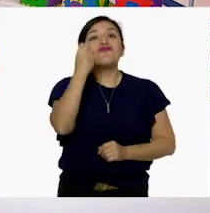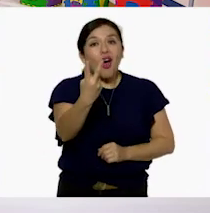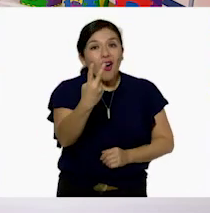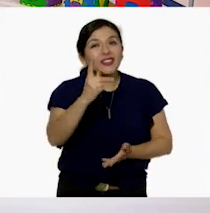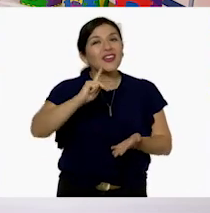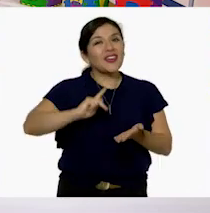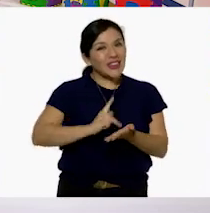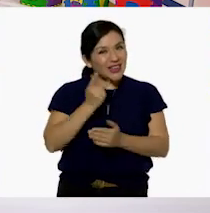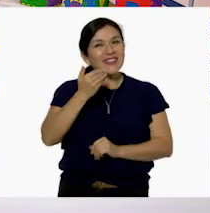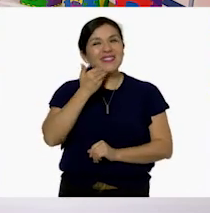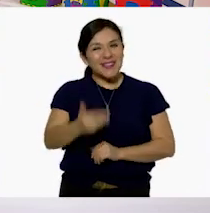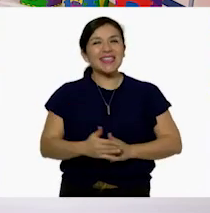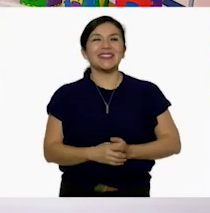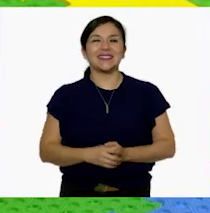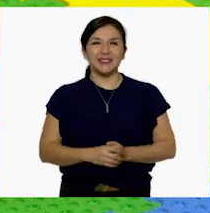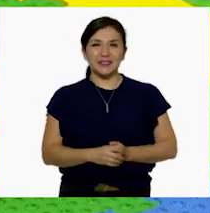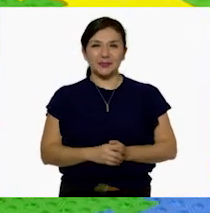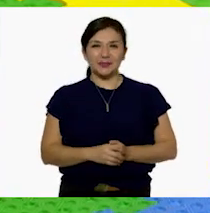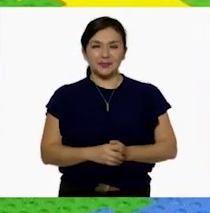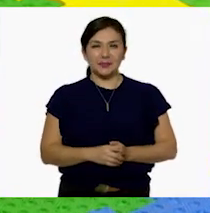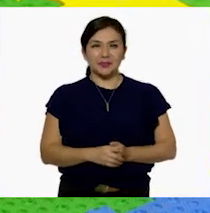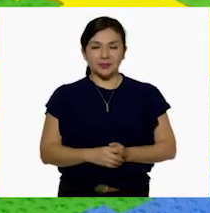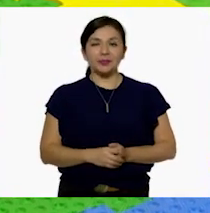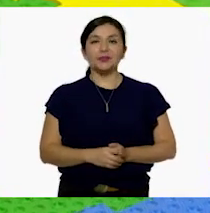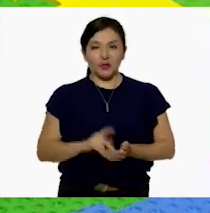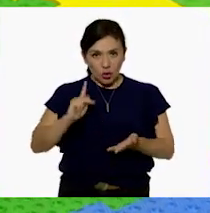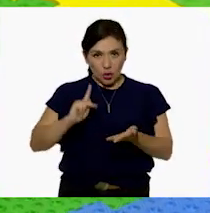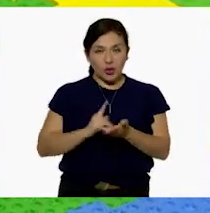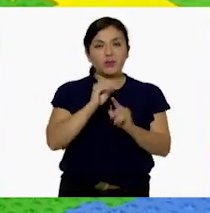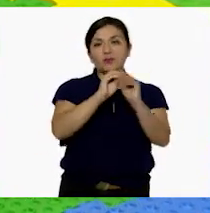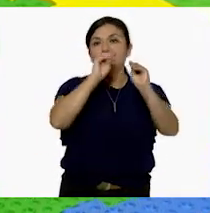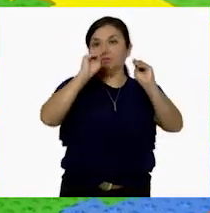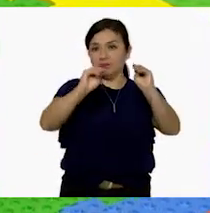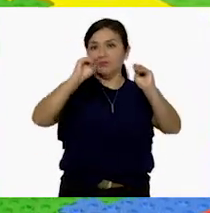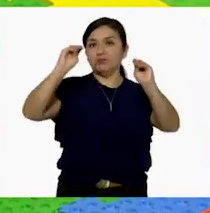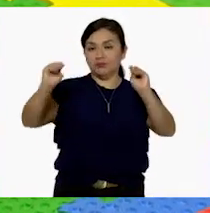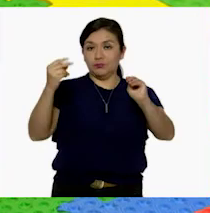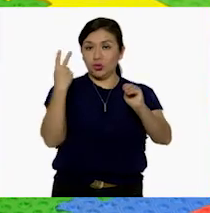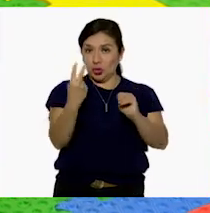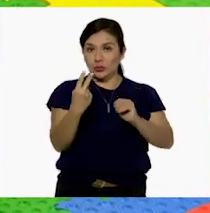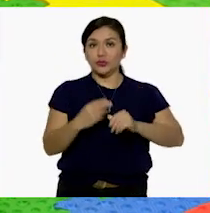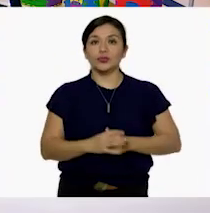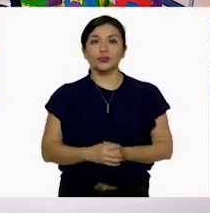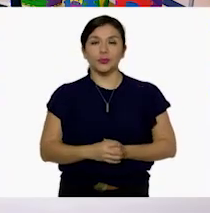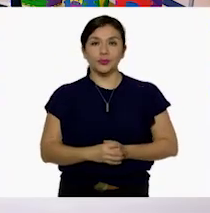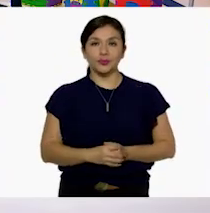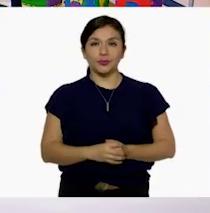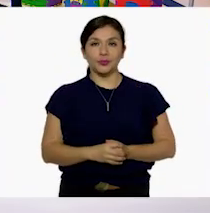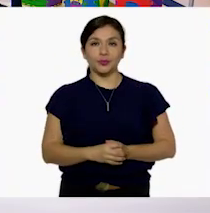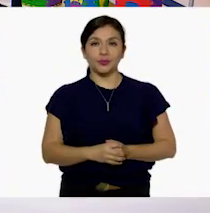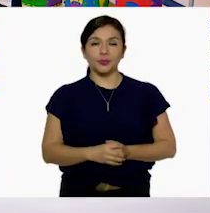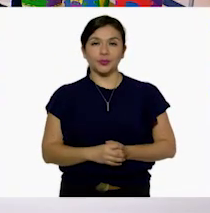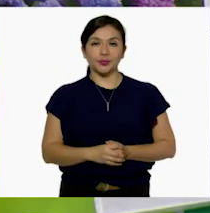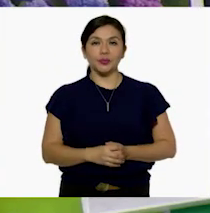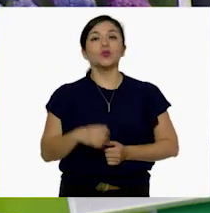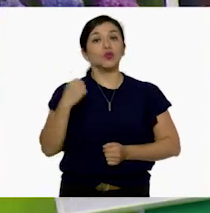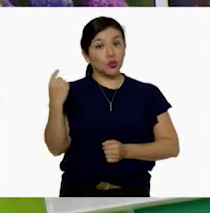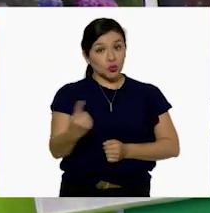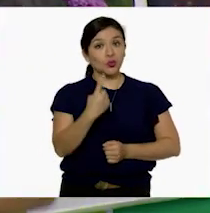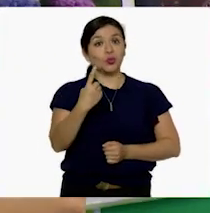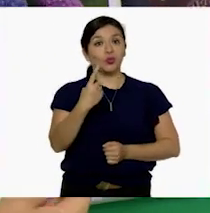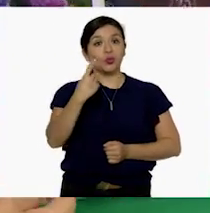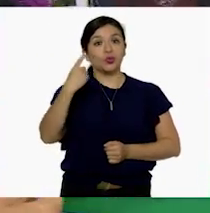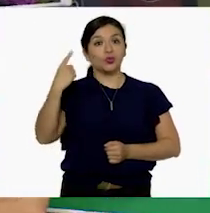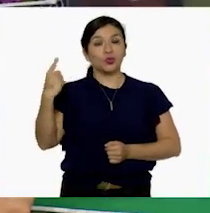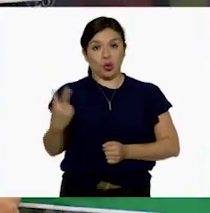¡Dos! Muy bien, otra vez dos. Vamos a avanzar, por favor. Muy bien, y avanzo uno,